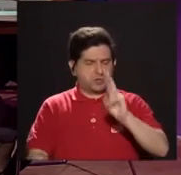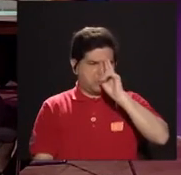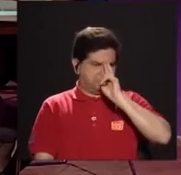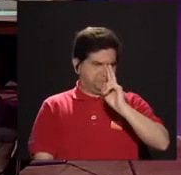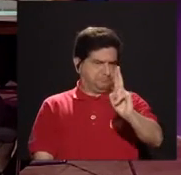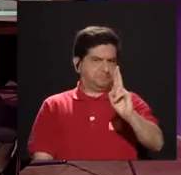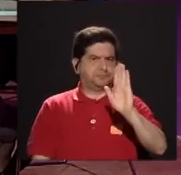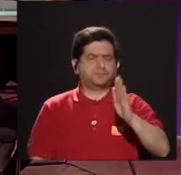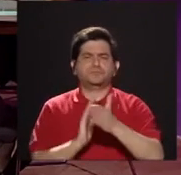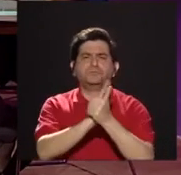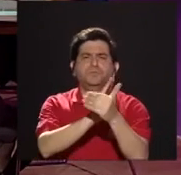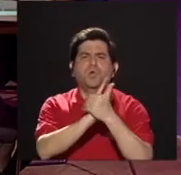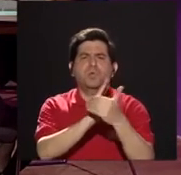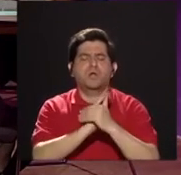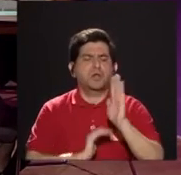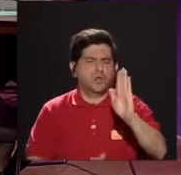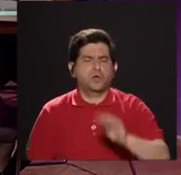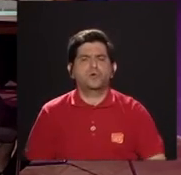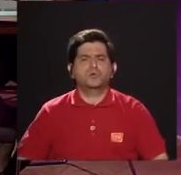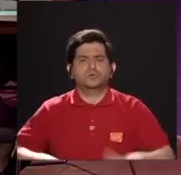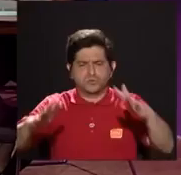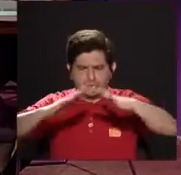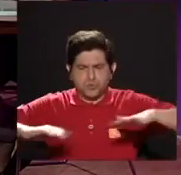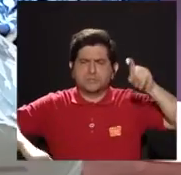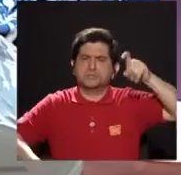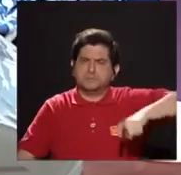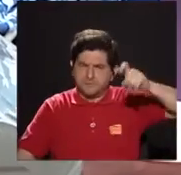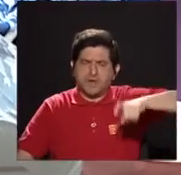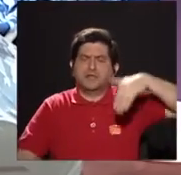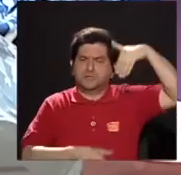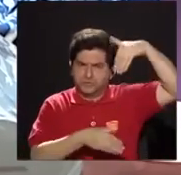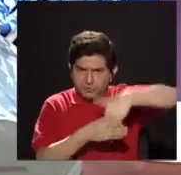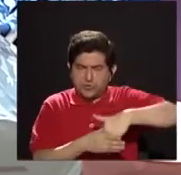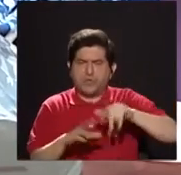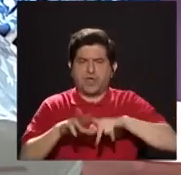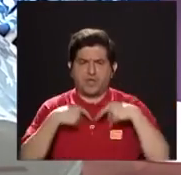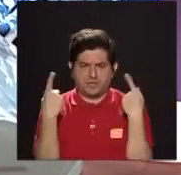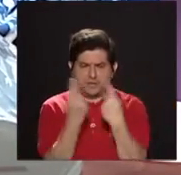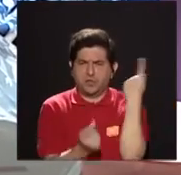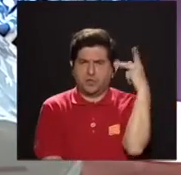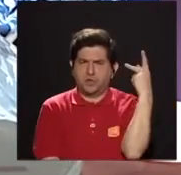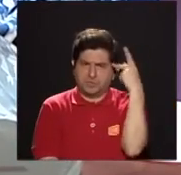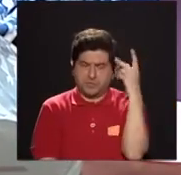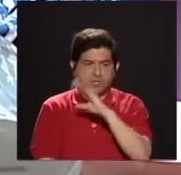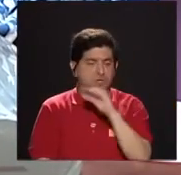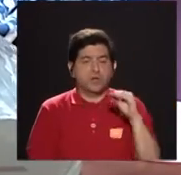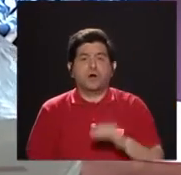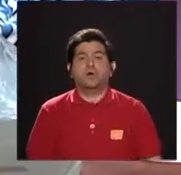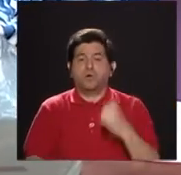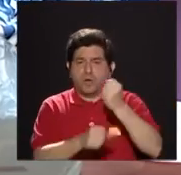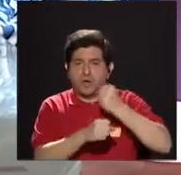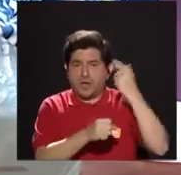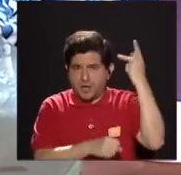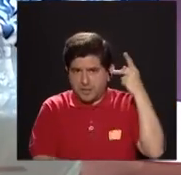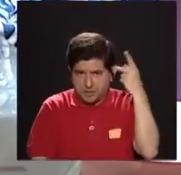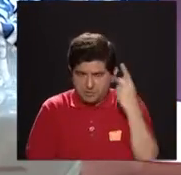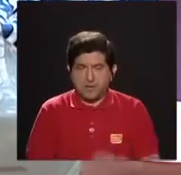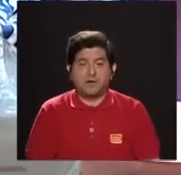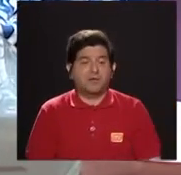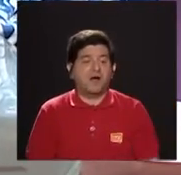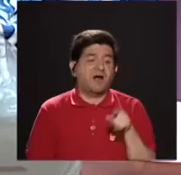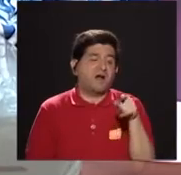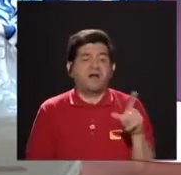reconocer su capacidad o su espacio necesario dentro del partido político o dentro de la escena política, sino porque hay una